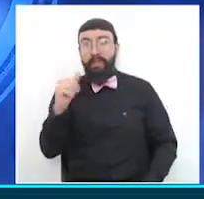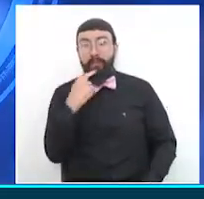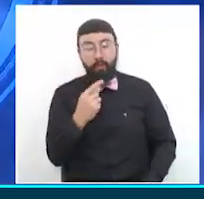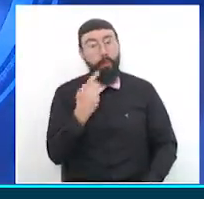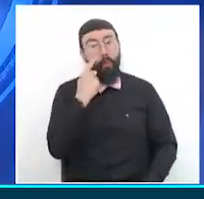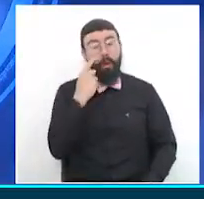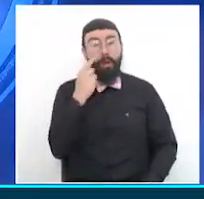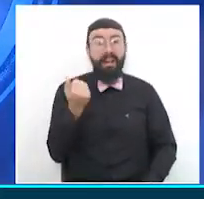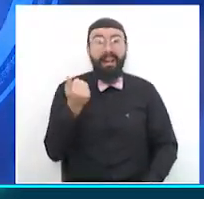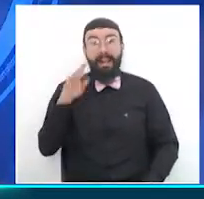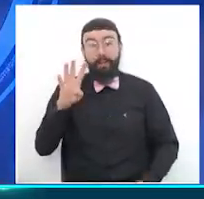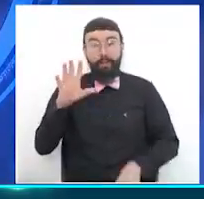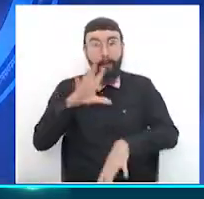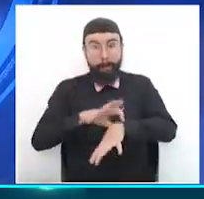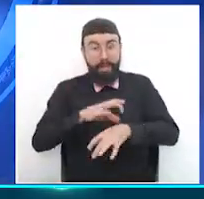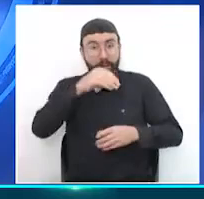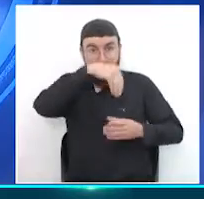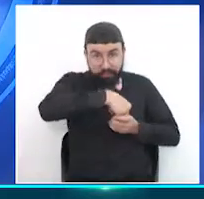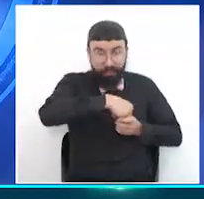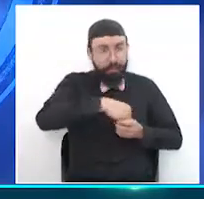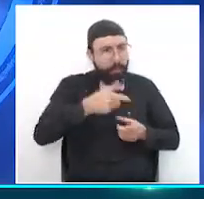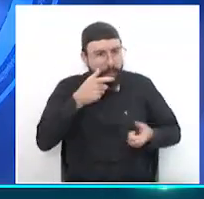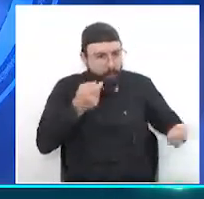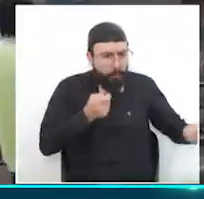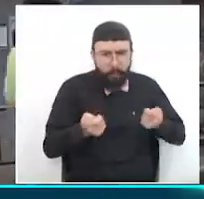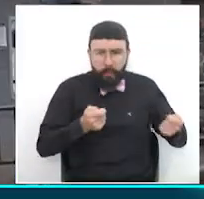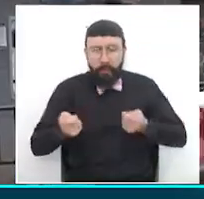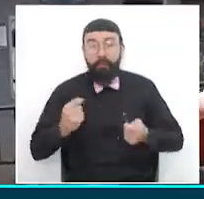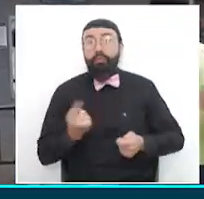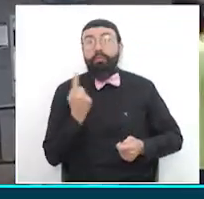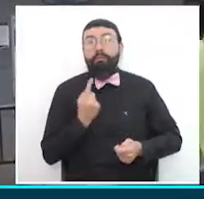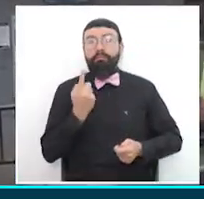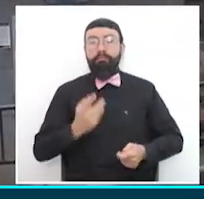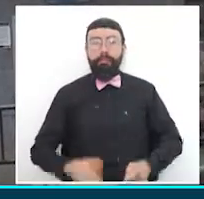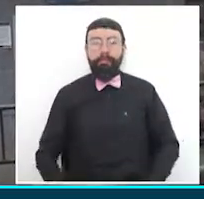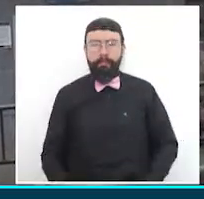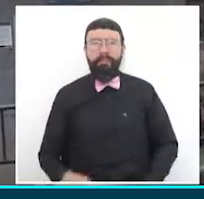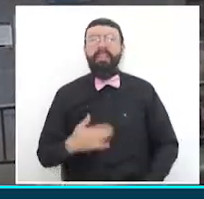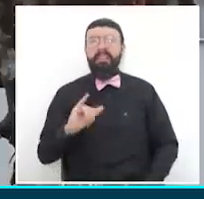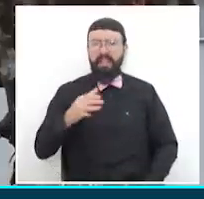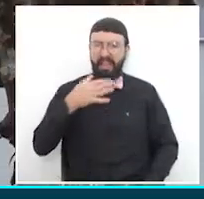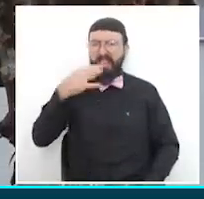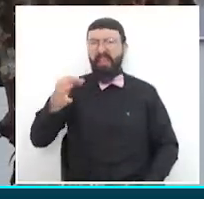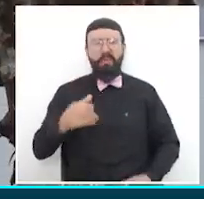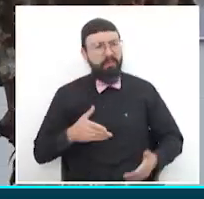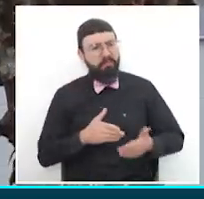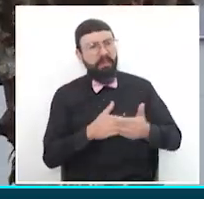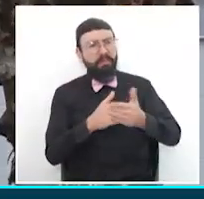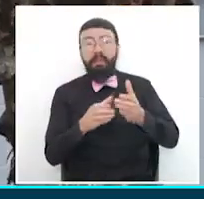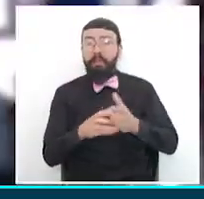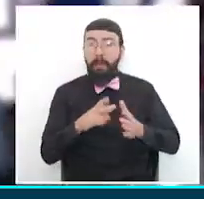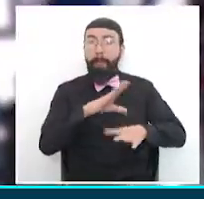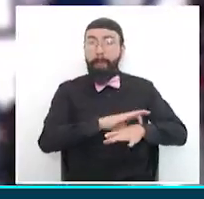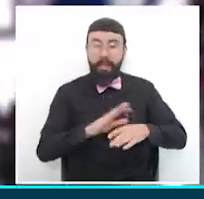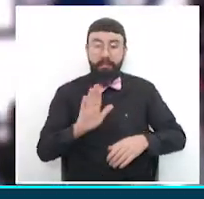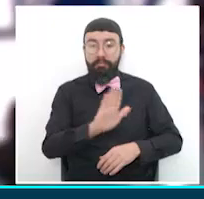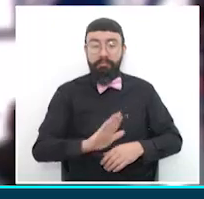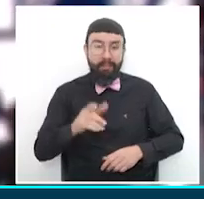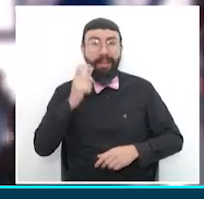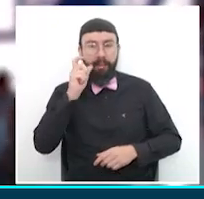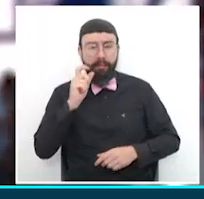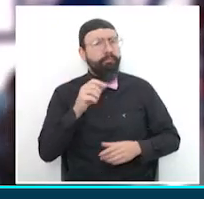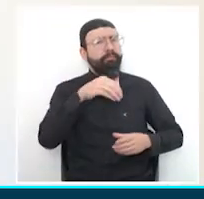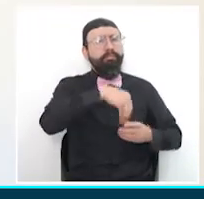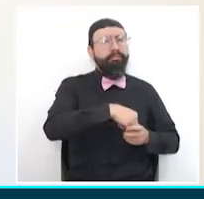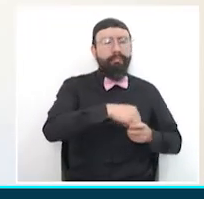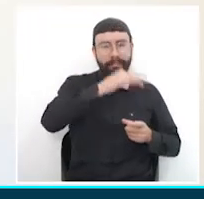intensivistas para atender el pico de contagios. Ya empiezan las denuncias de las agremiaciones médicas en el departamento de Caldas. Es el caso de la clínica